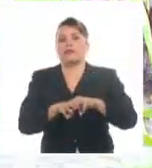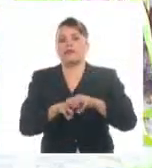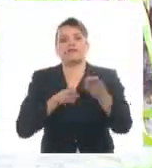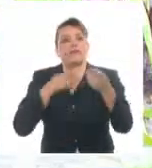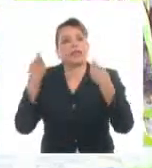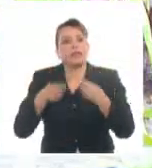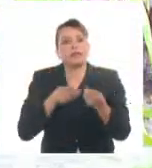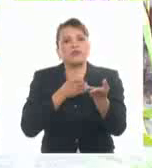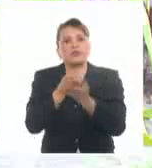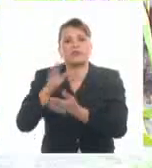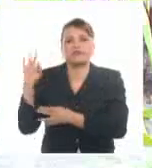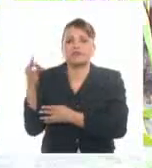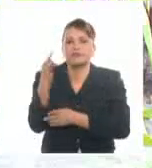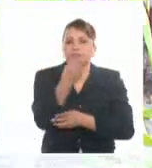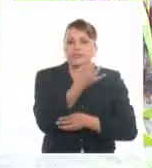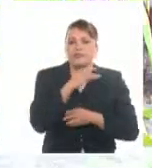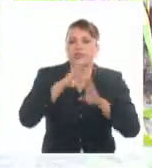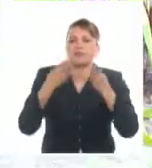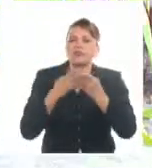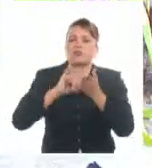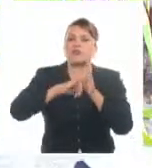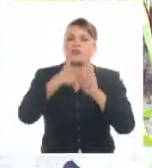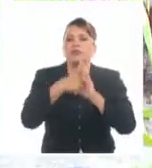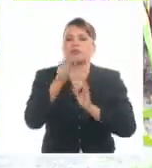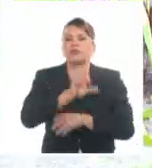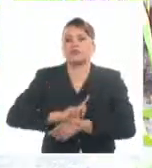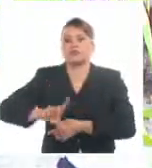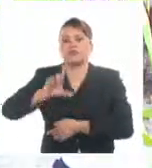Continuar perfeccionando nuestro proyecto social socialista.